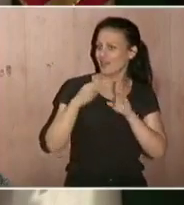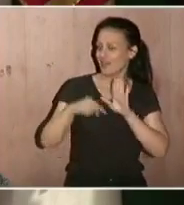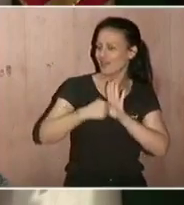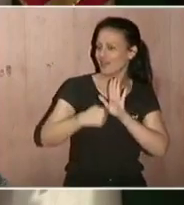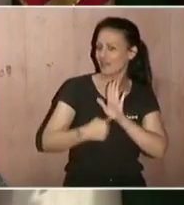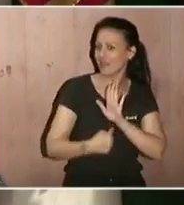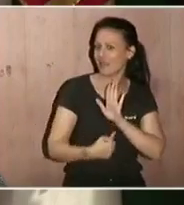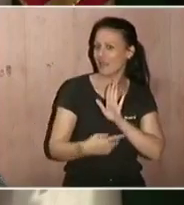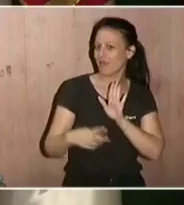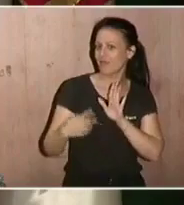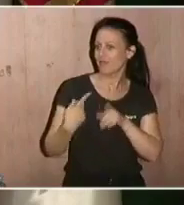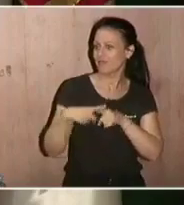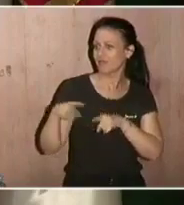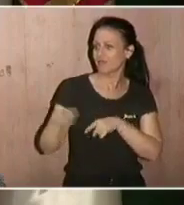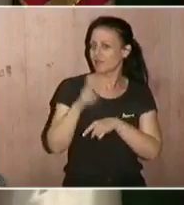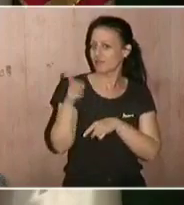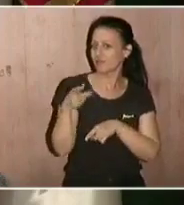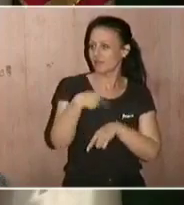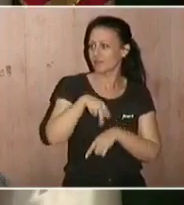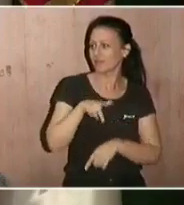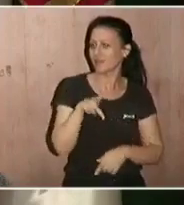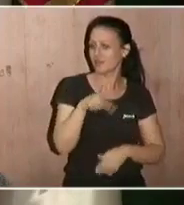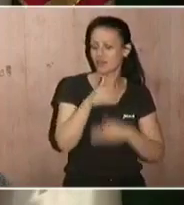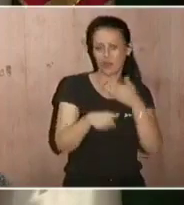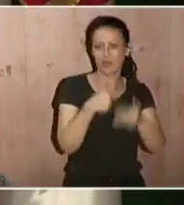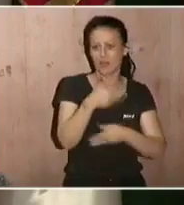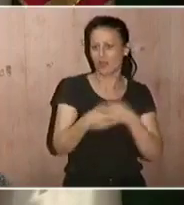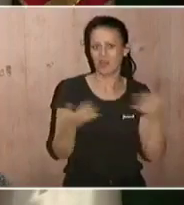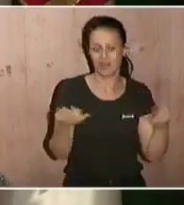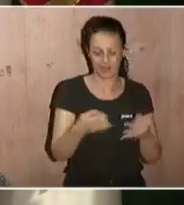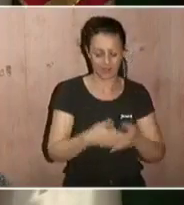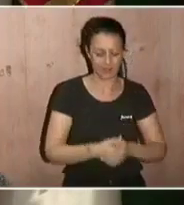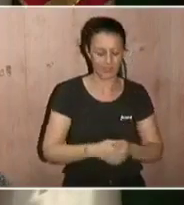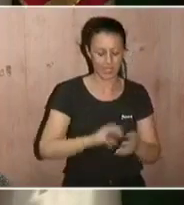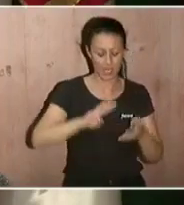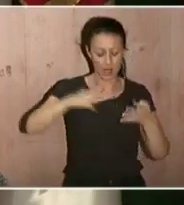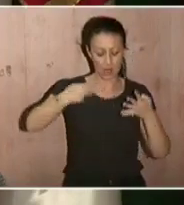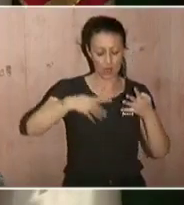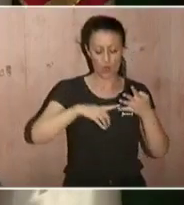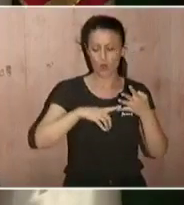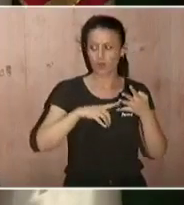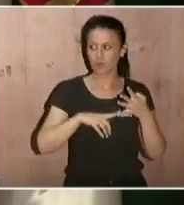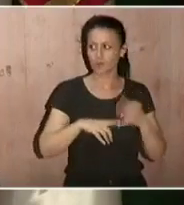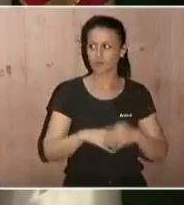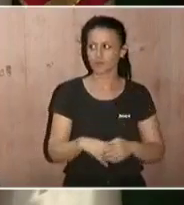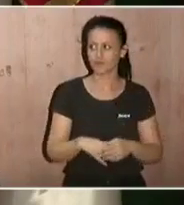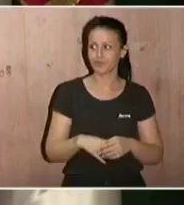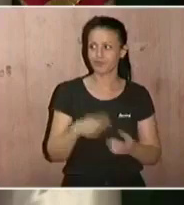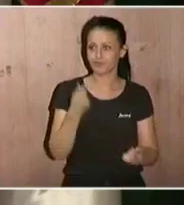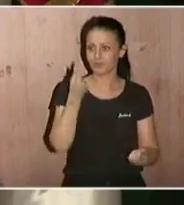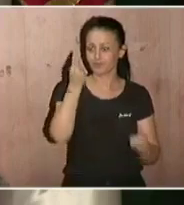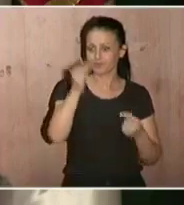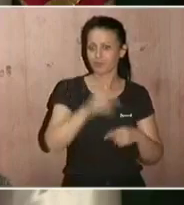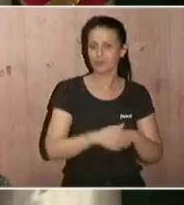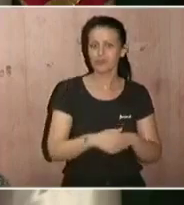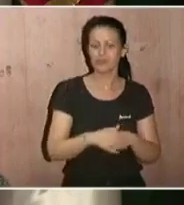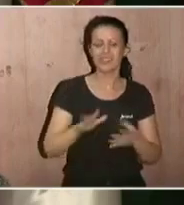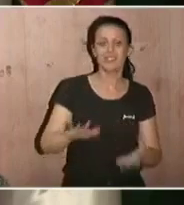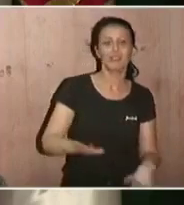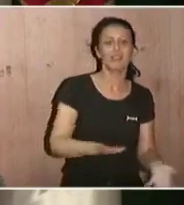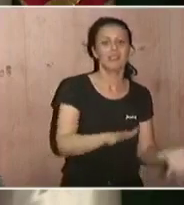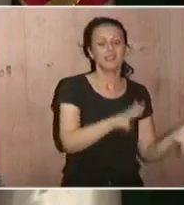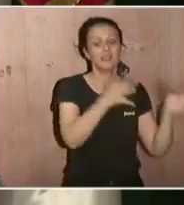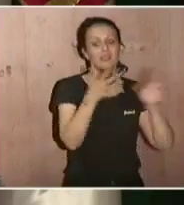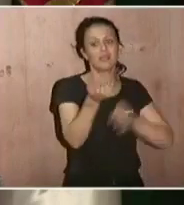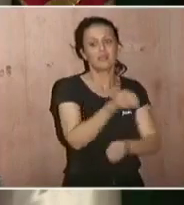los que creo que los de derecho tenemos que avanzar. En cuarto lugar, destacaré la faceta de transferencia, que ha puesto